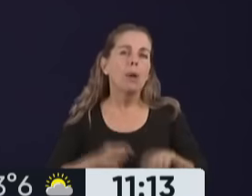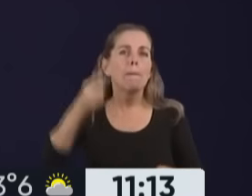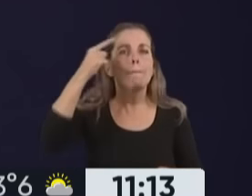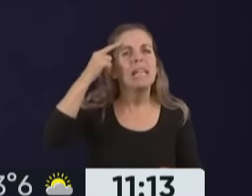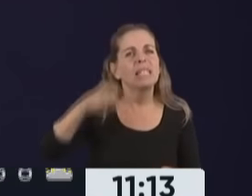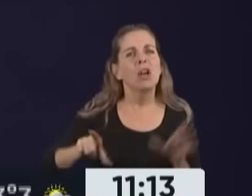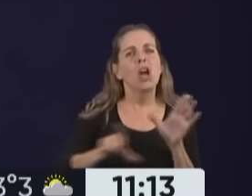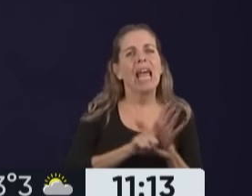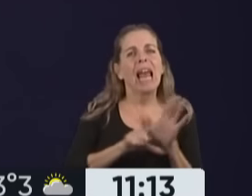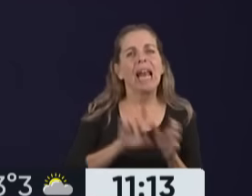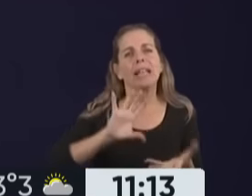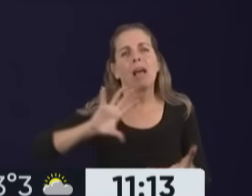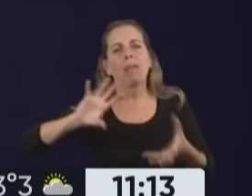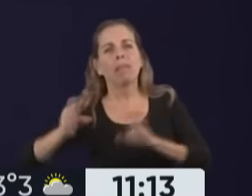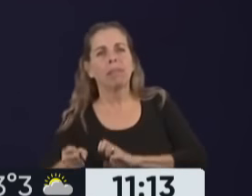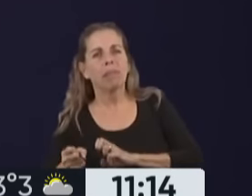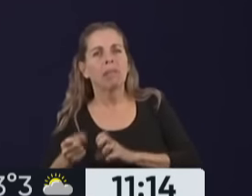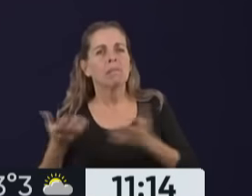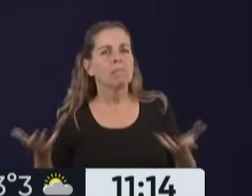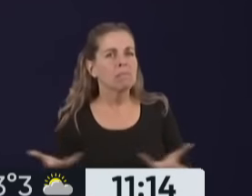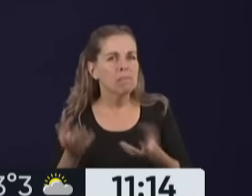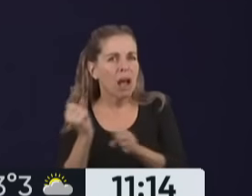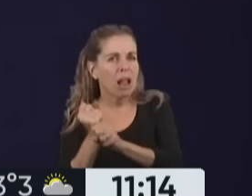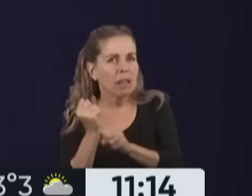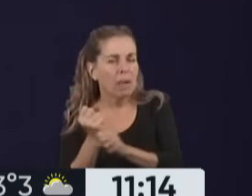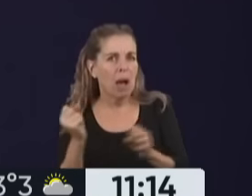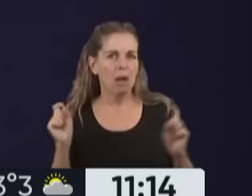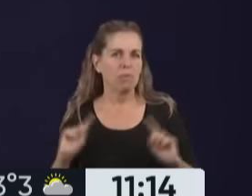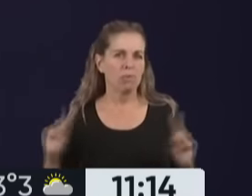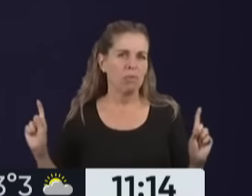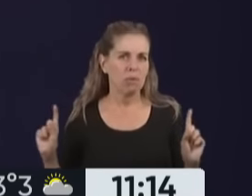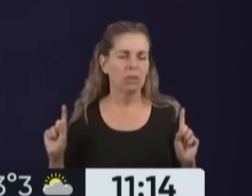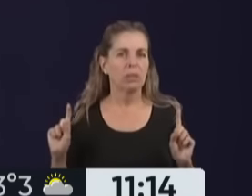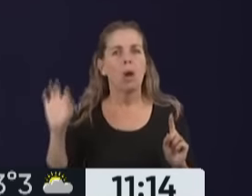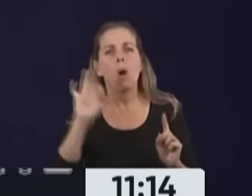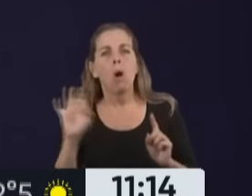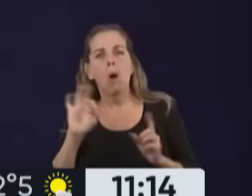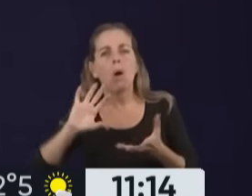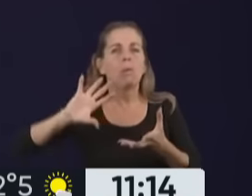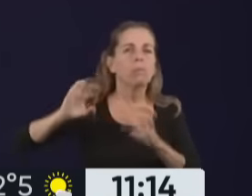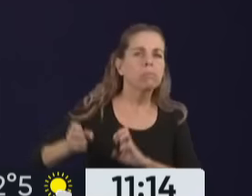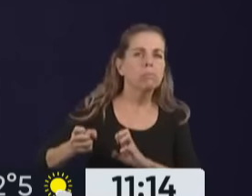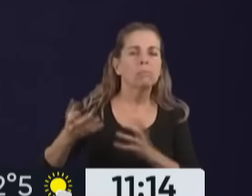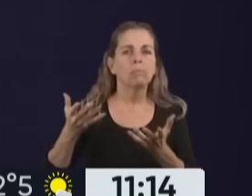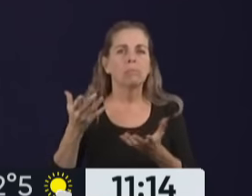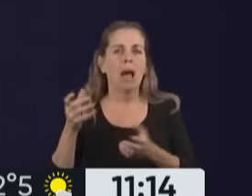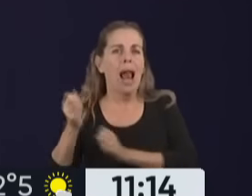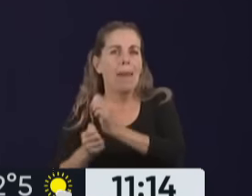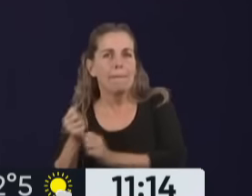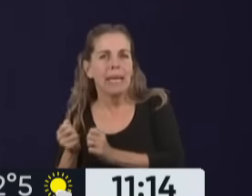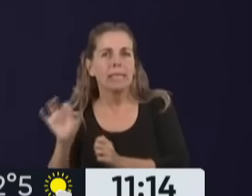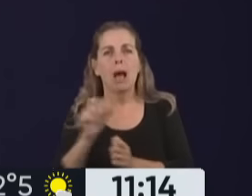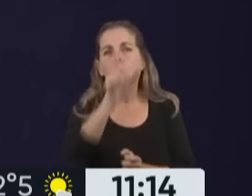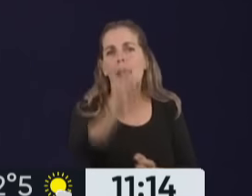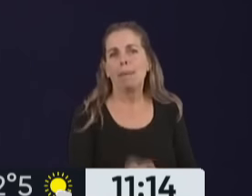hace algún daño a las relaciones laborales o que hace algún daño al empleado en su